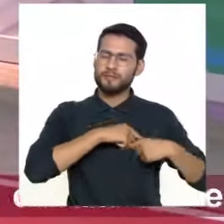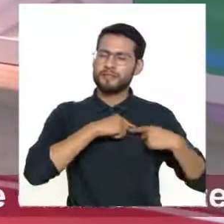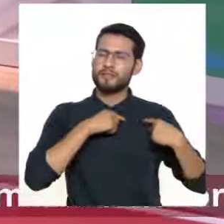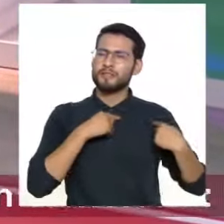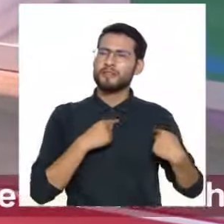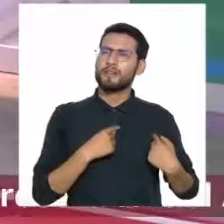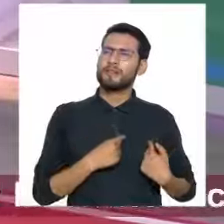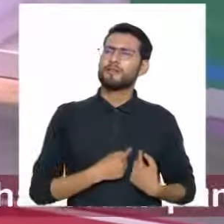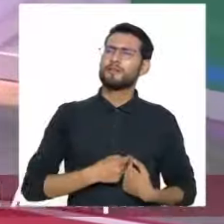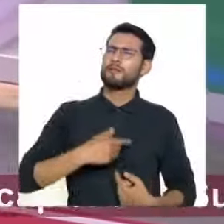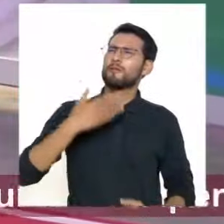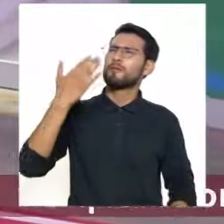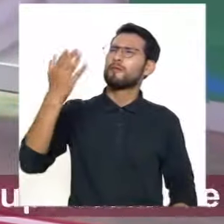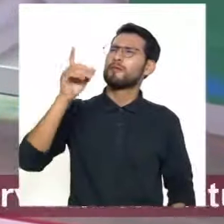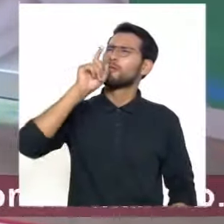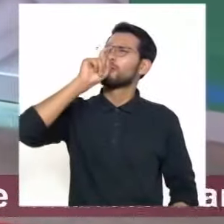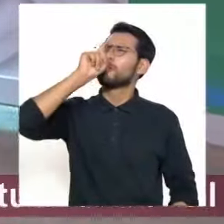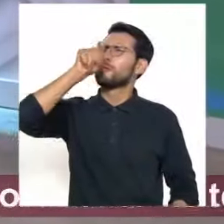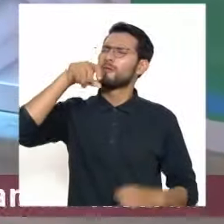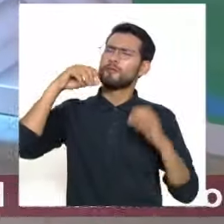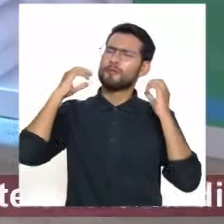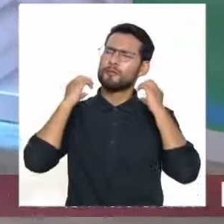con Ay